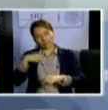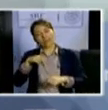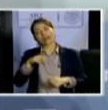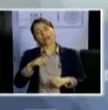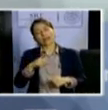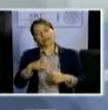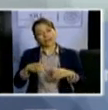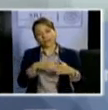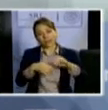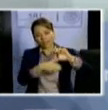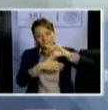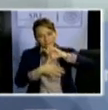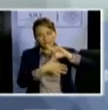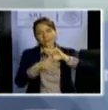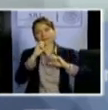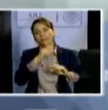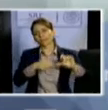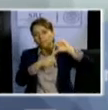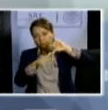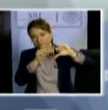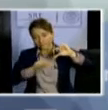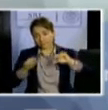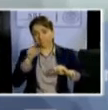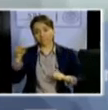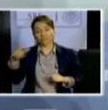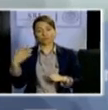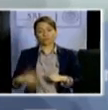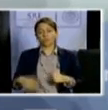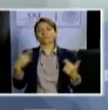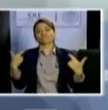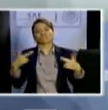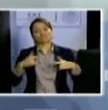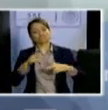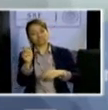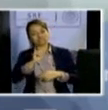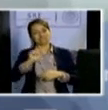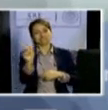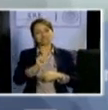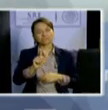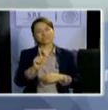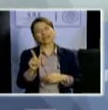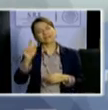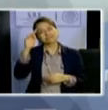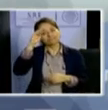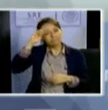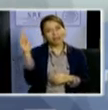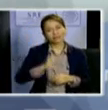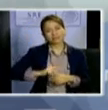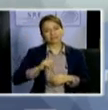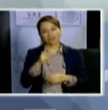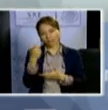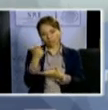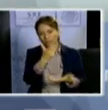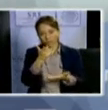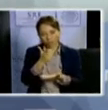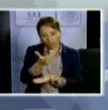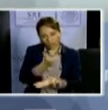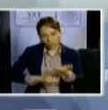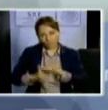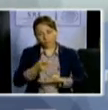para el Caribe, economista, lead fellow y maestro en Economía Política Internacional. También fue coordinador de Asuntos Internacionales de